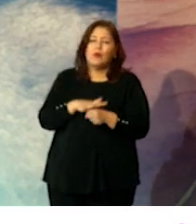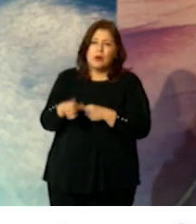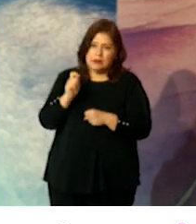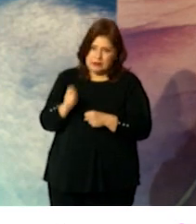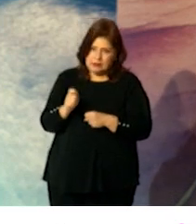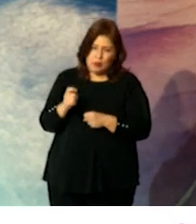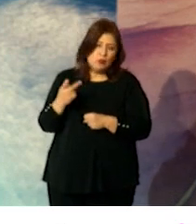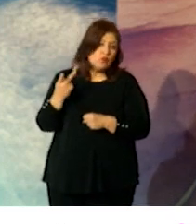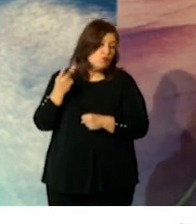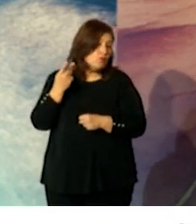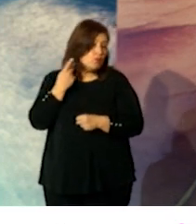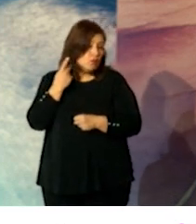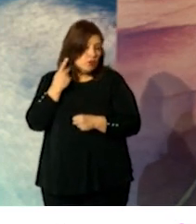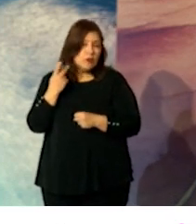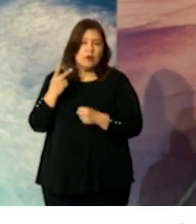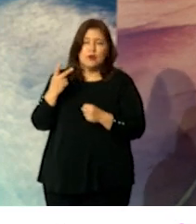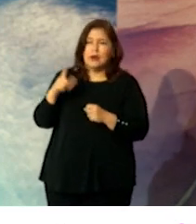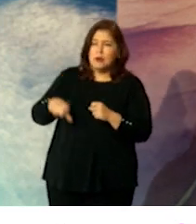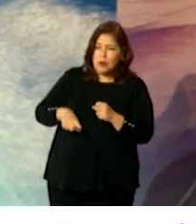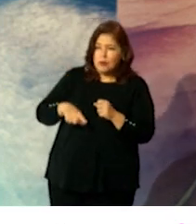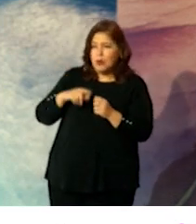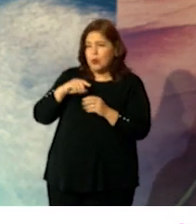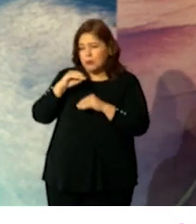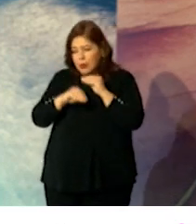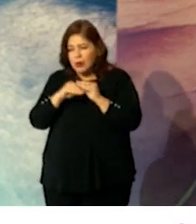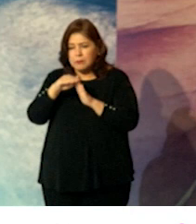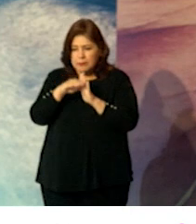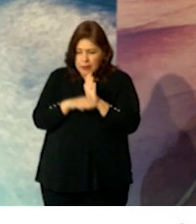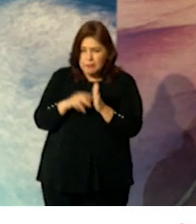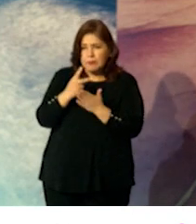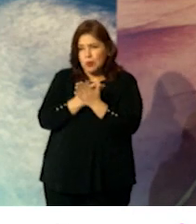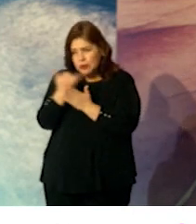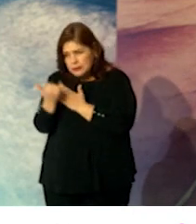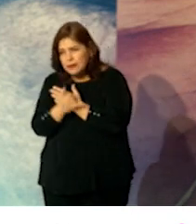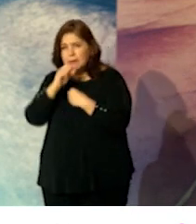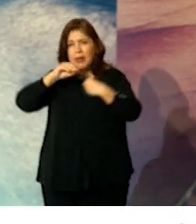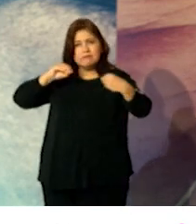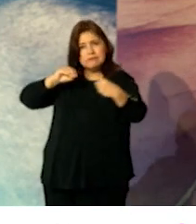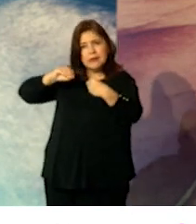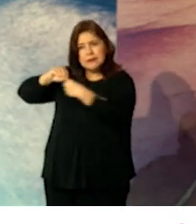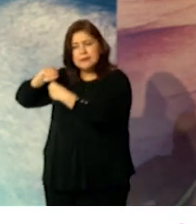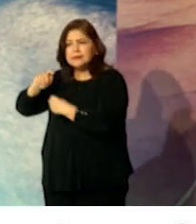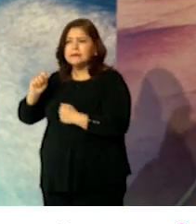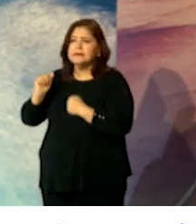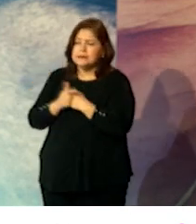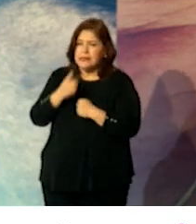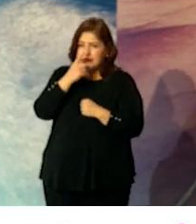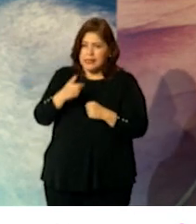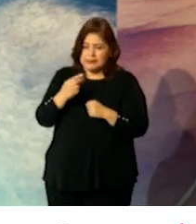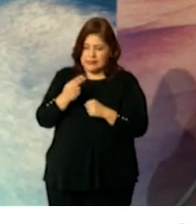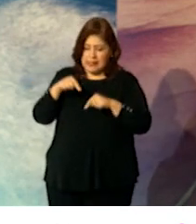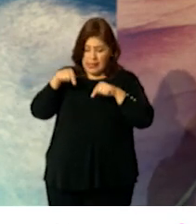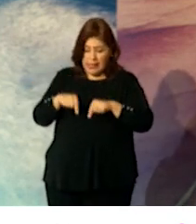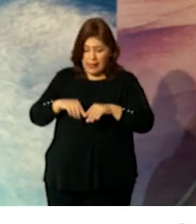de las políticas públicas, de los proyectos, y tanto también como los cabildeos, tiene que ser de abajo hacia arriba. Si eso